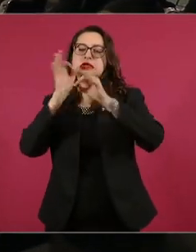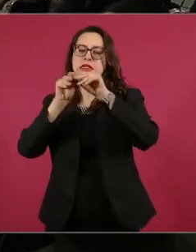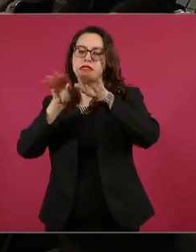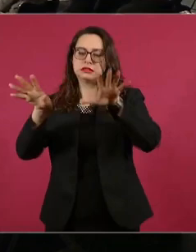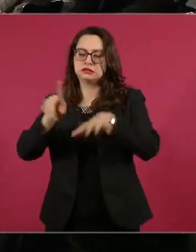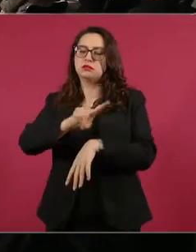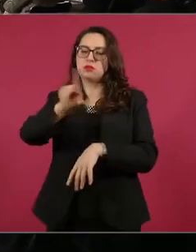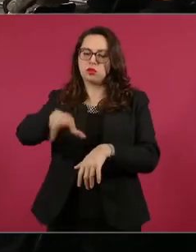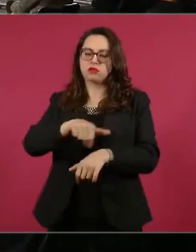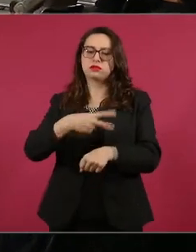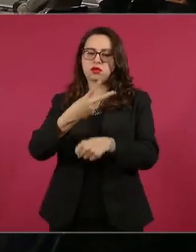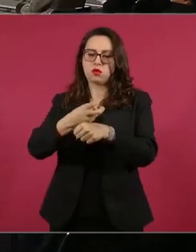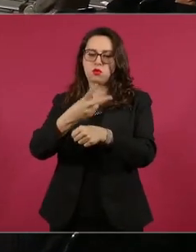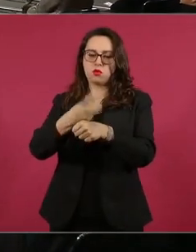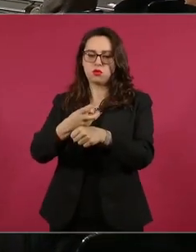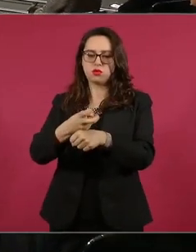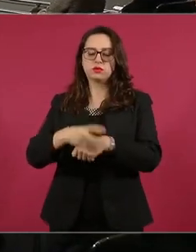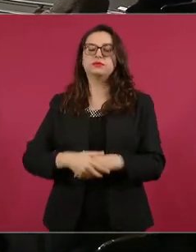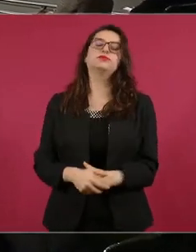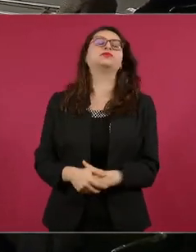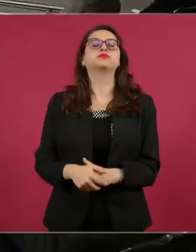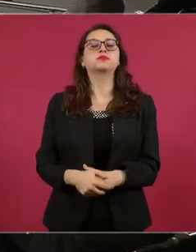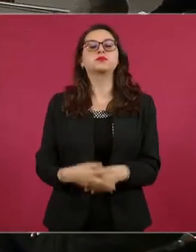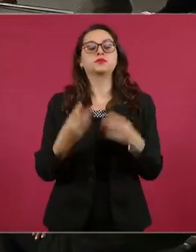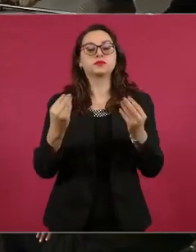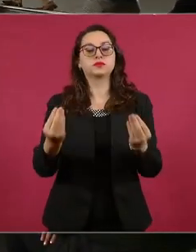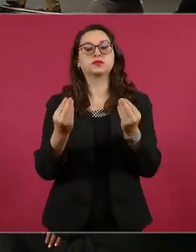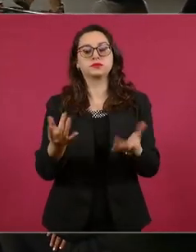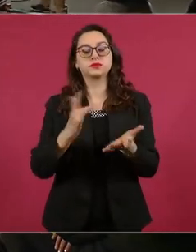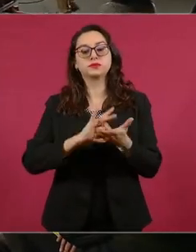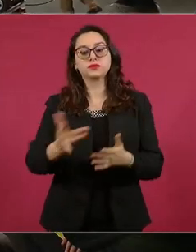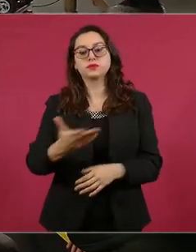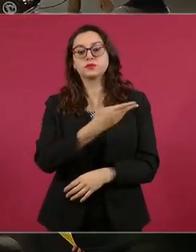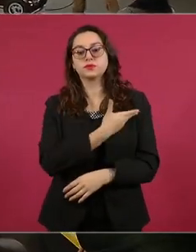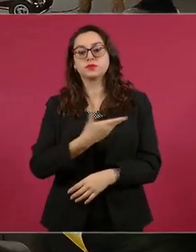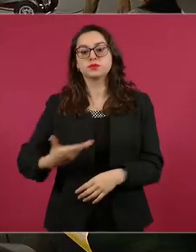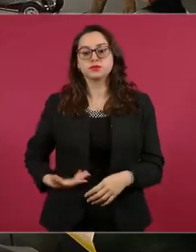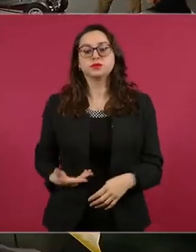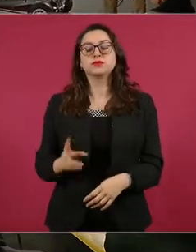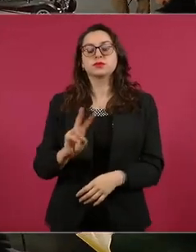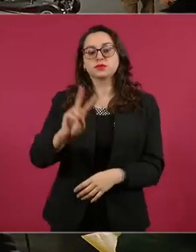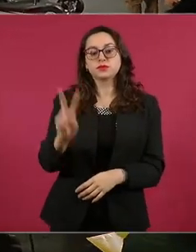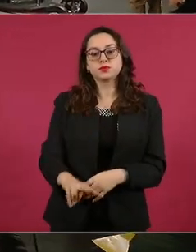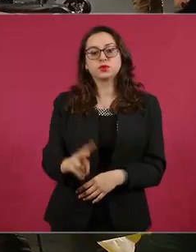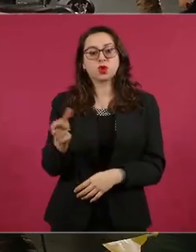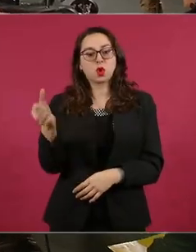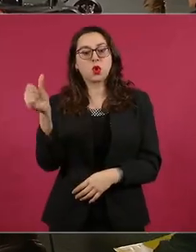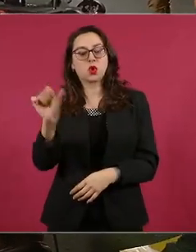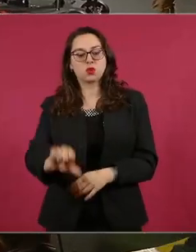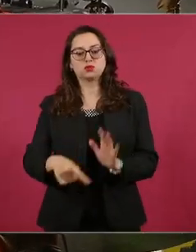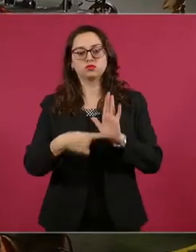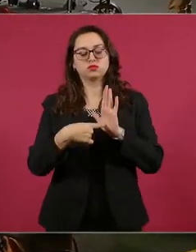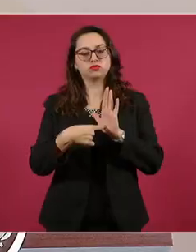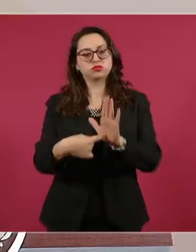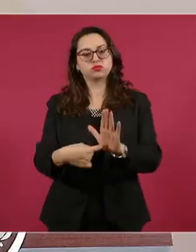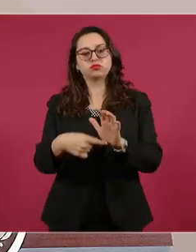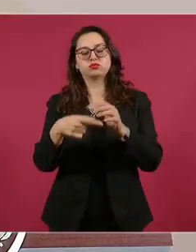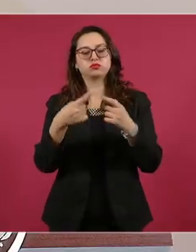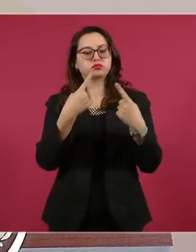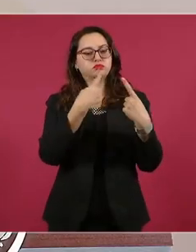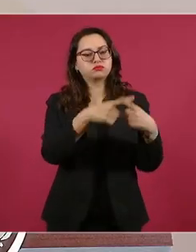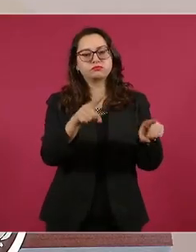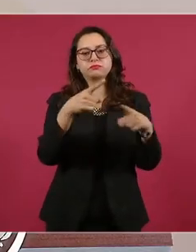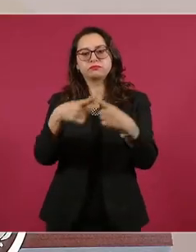Muchísimas gracias, presidente. En efecto, el día de hoy vamos a continuar con este espacio para explicar las